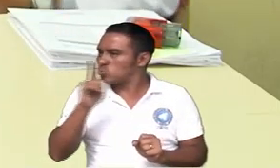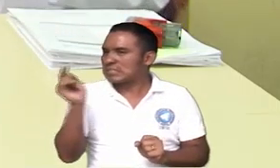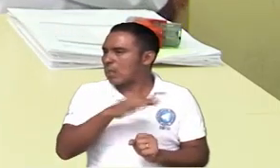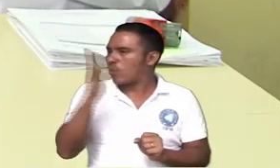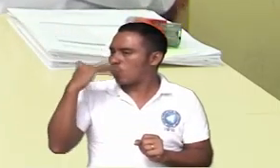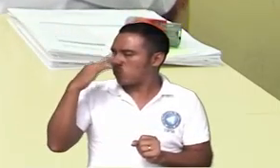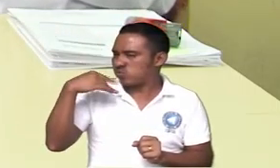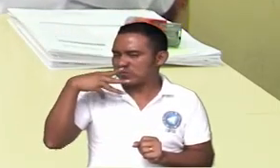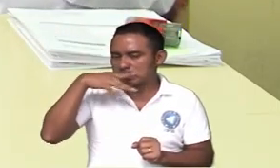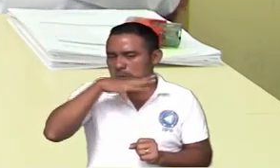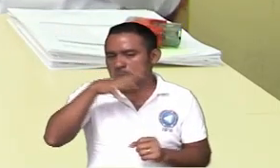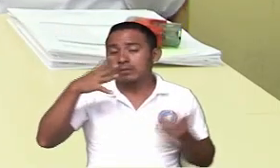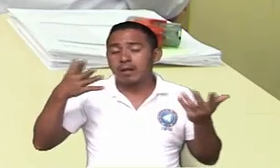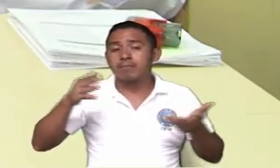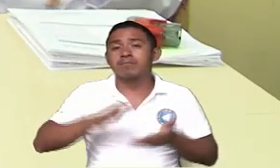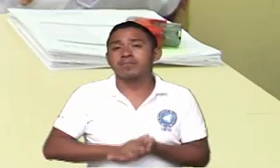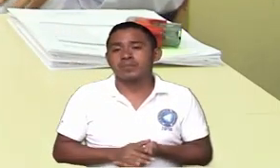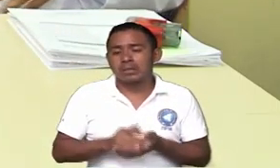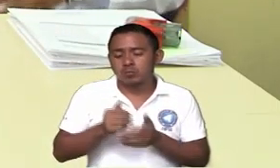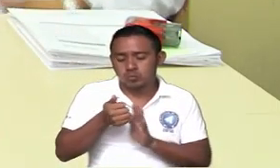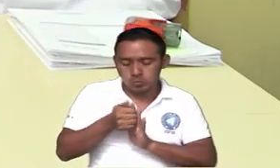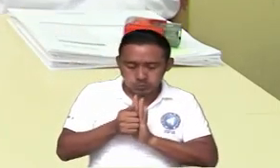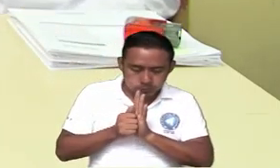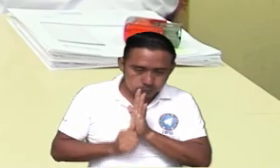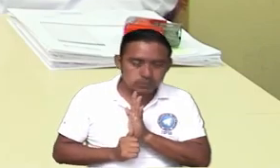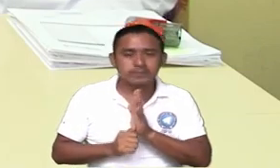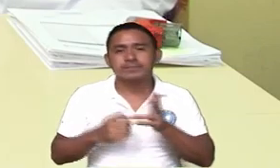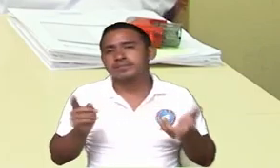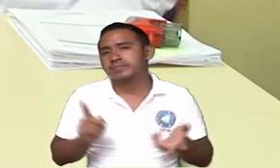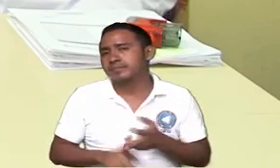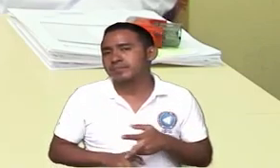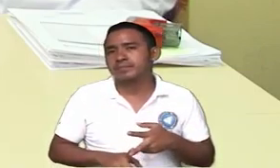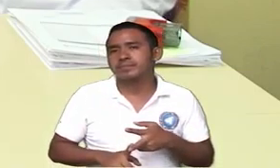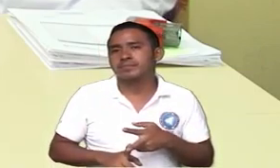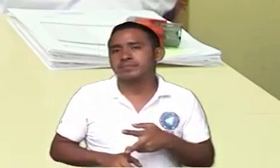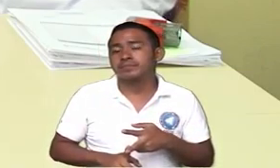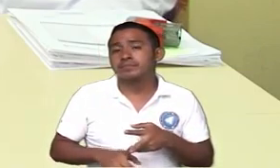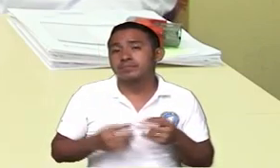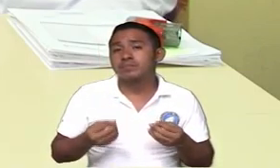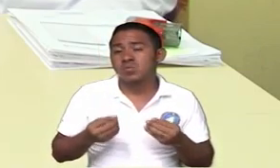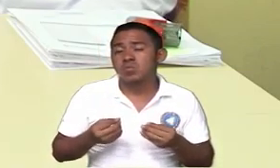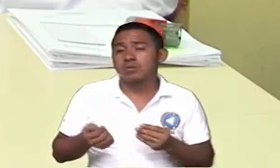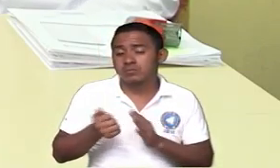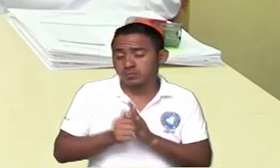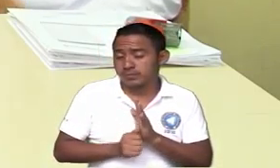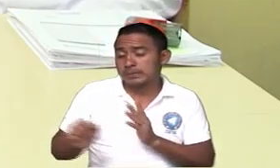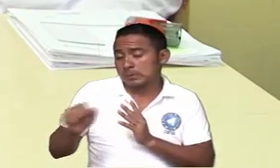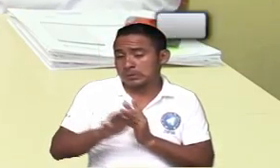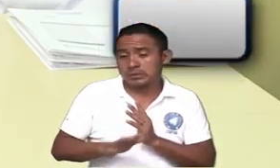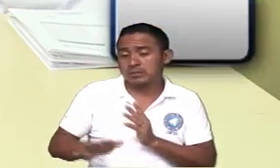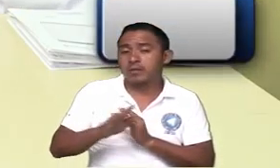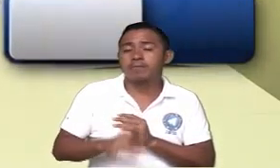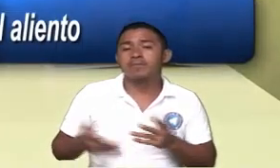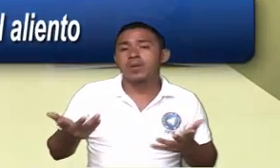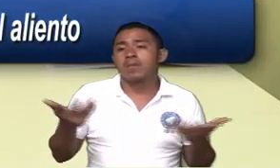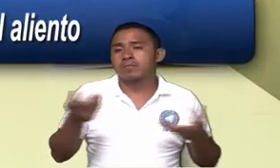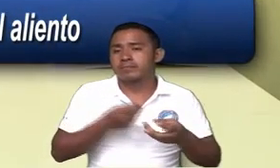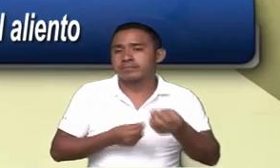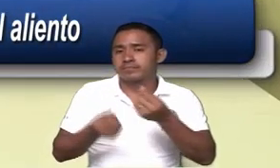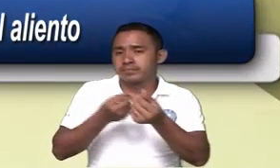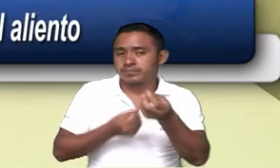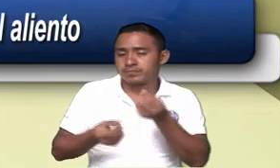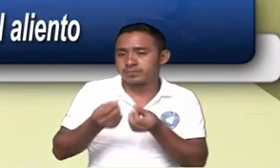aliento, entonces... baja la autoestima y te toca bastante la parte social. Y la parte económica también